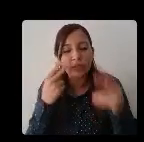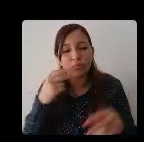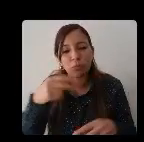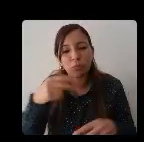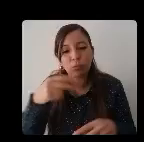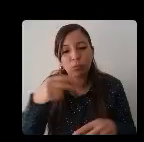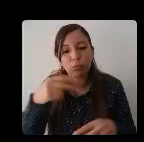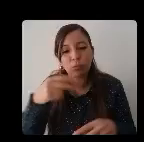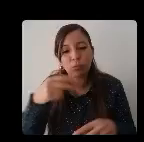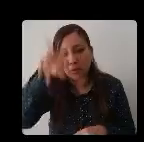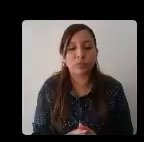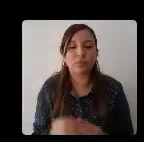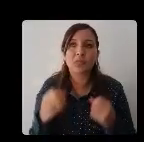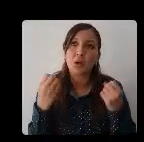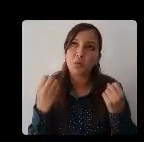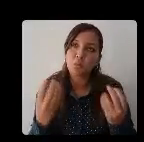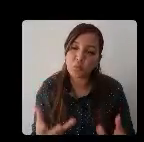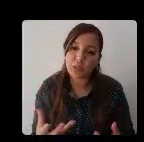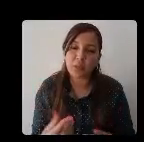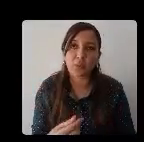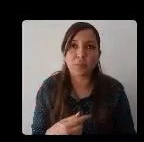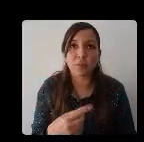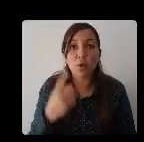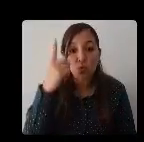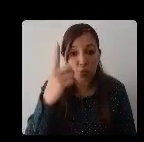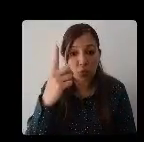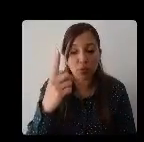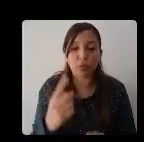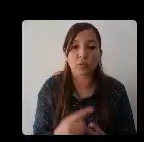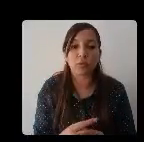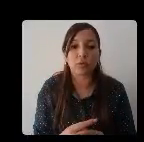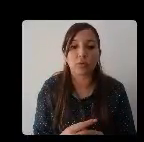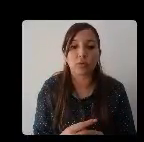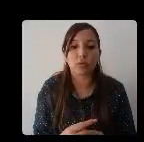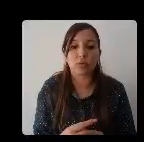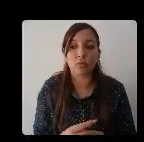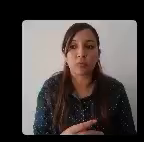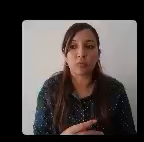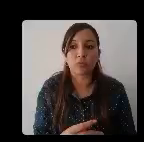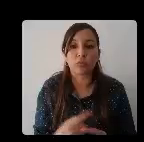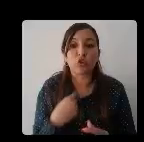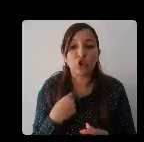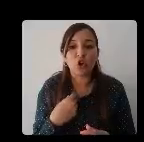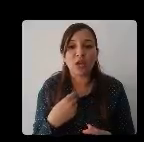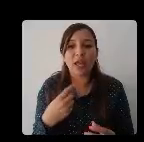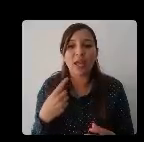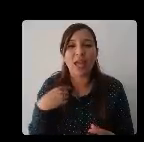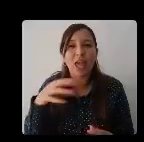la gente se iba por falta de oportunidades dentro de nuestras comunidades. Entonces,